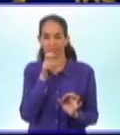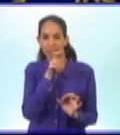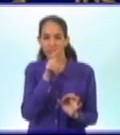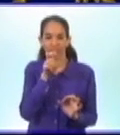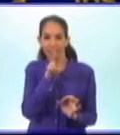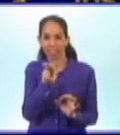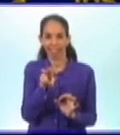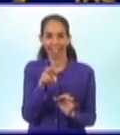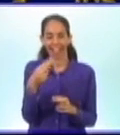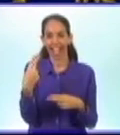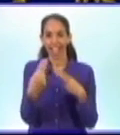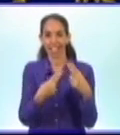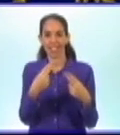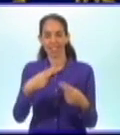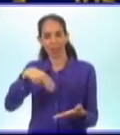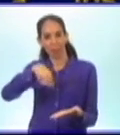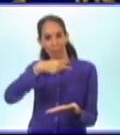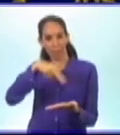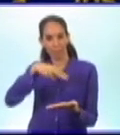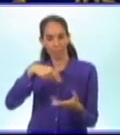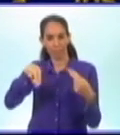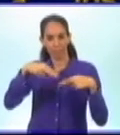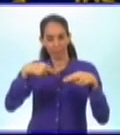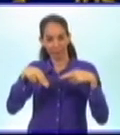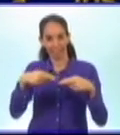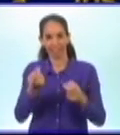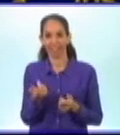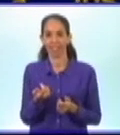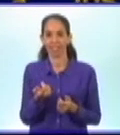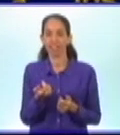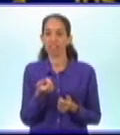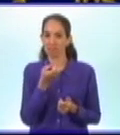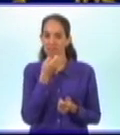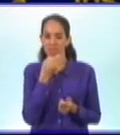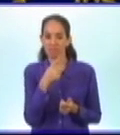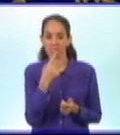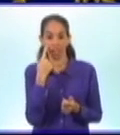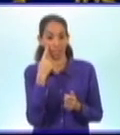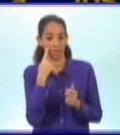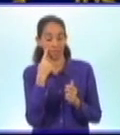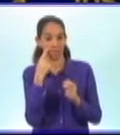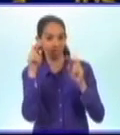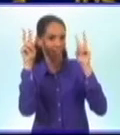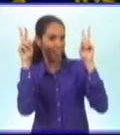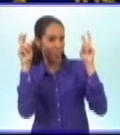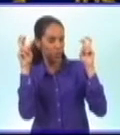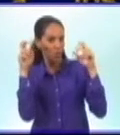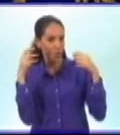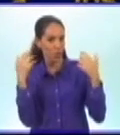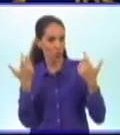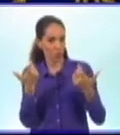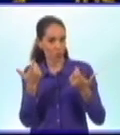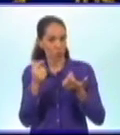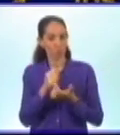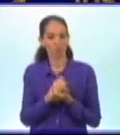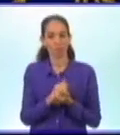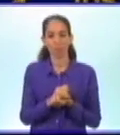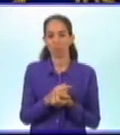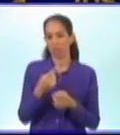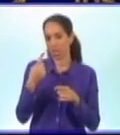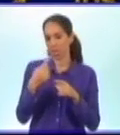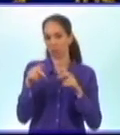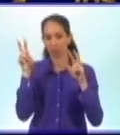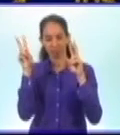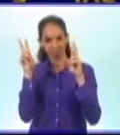destacar excepcionalmente una palabra o expresión. También se pueden emplear las comillas. Ejemplo, las víboras también invitaron